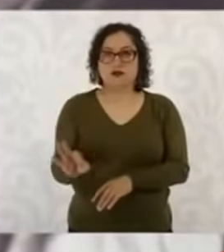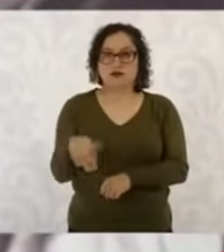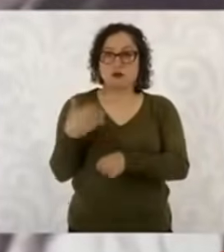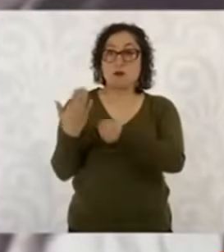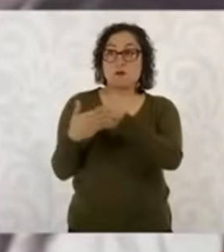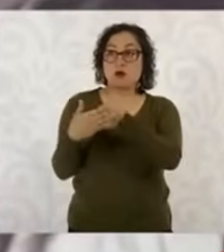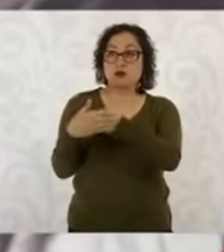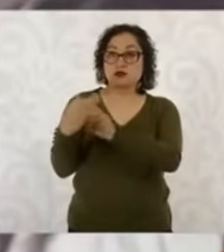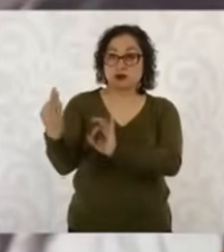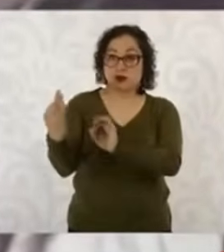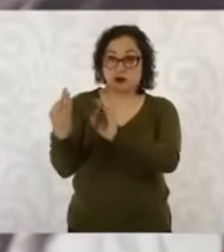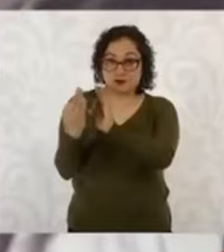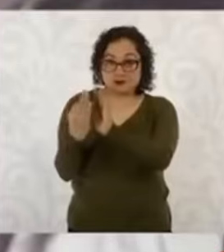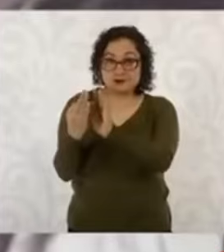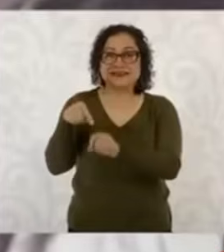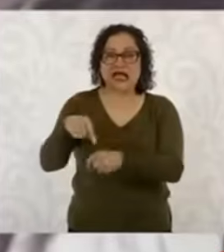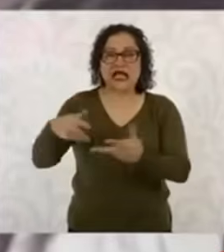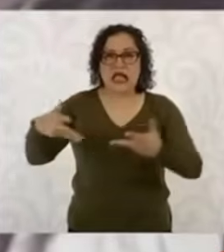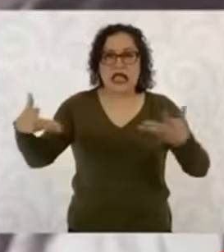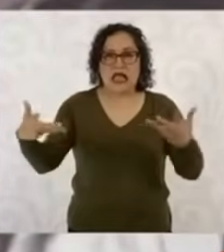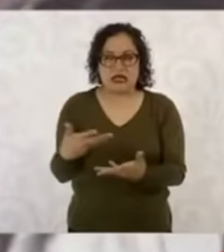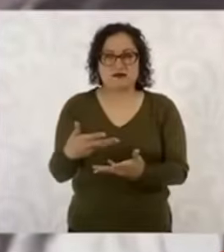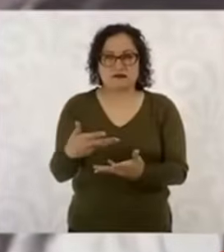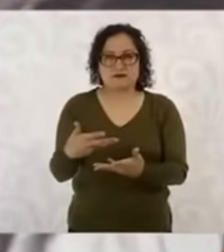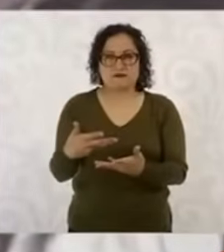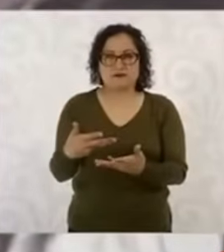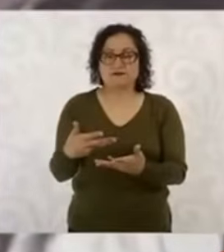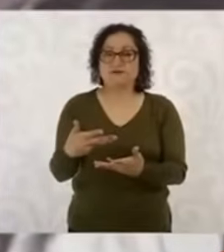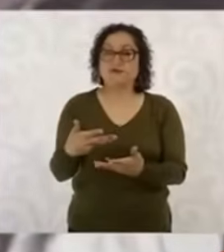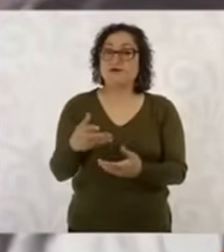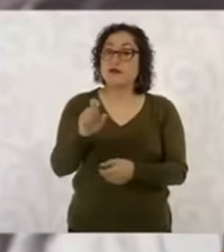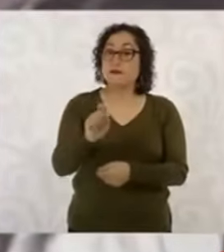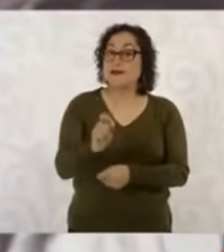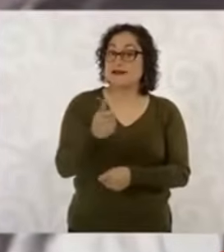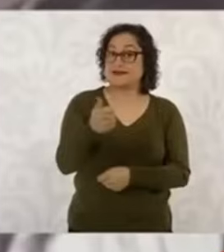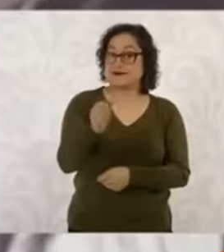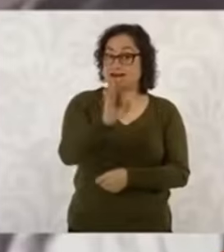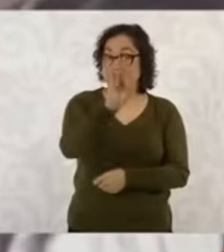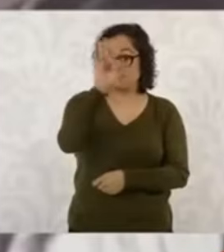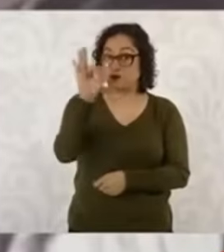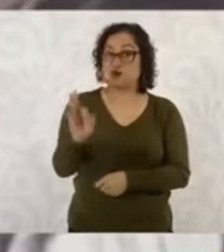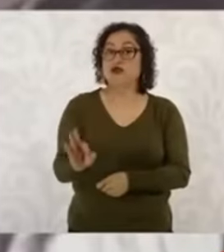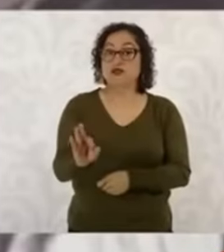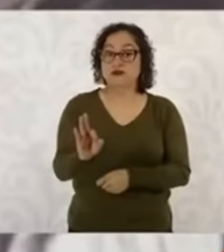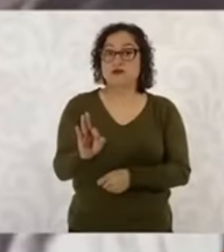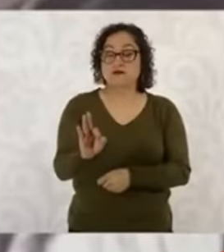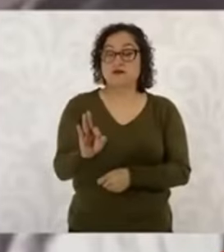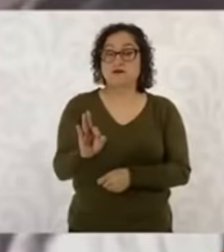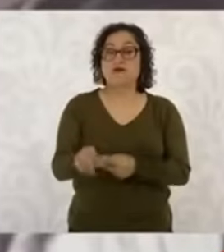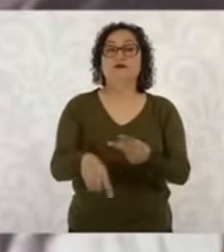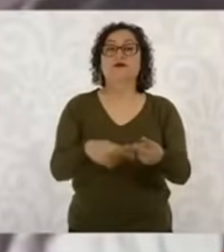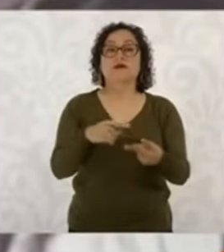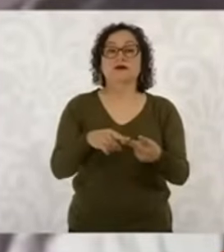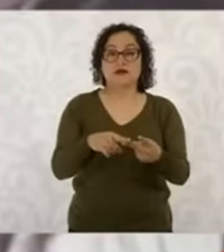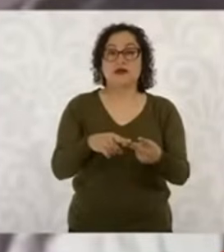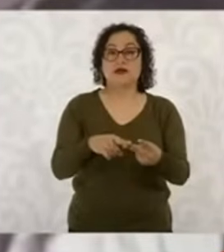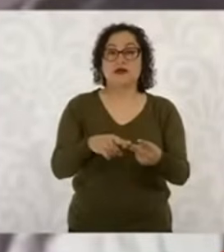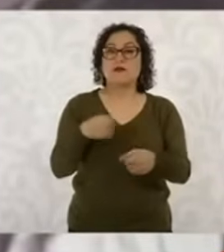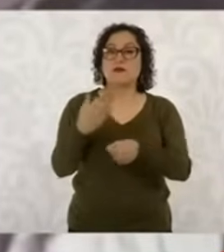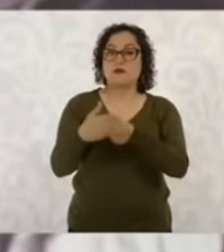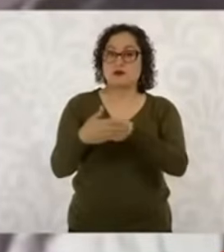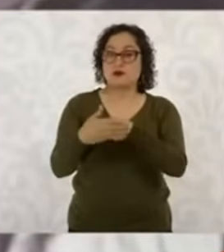esta administración. El 26% de los vencimientos ocurren en 25 y en